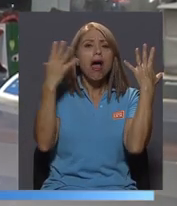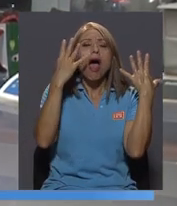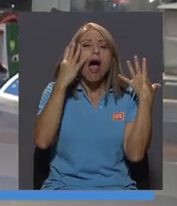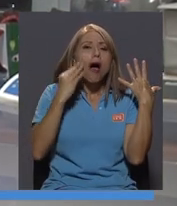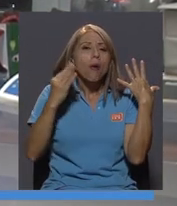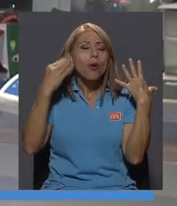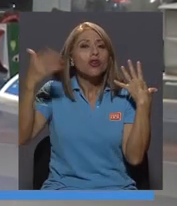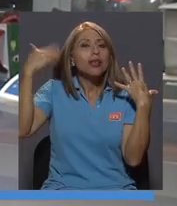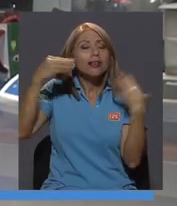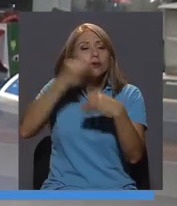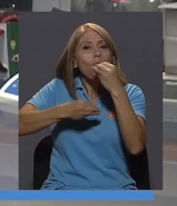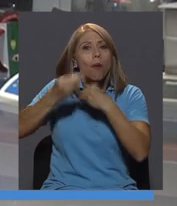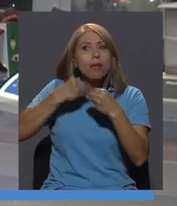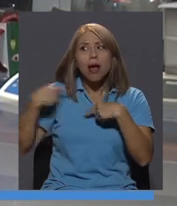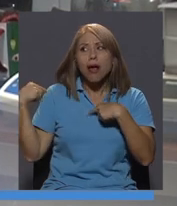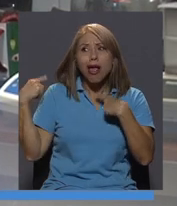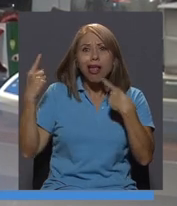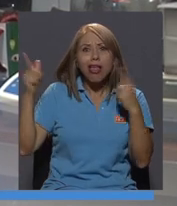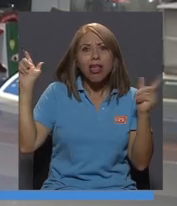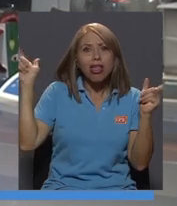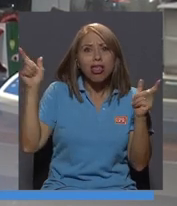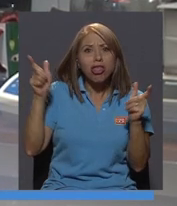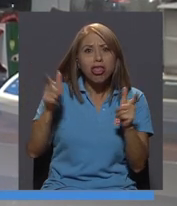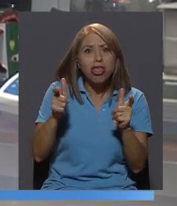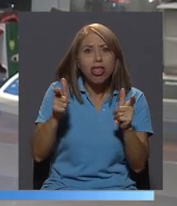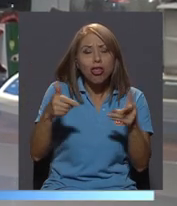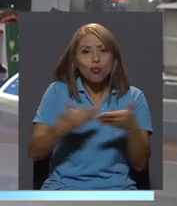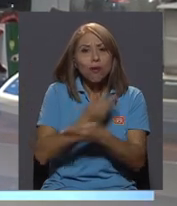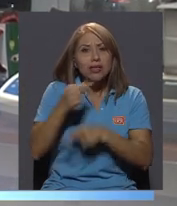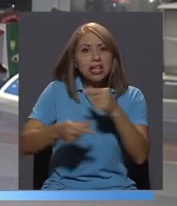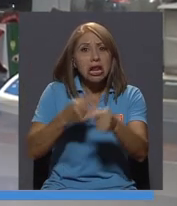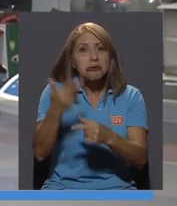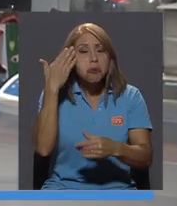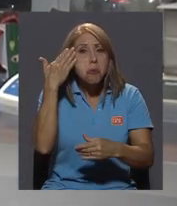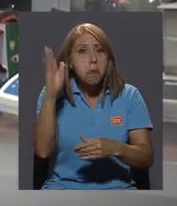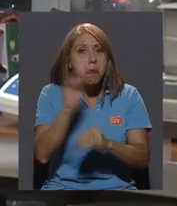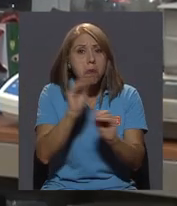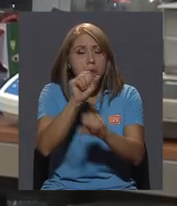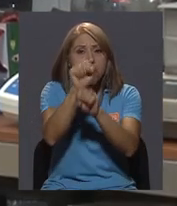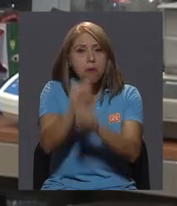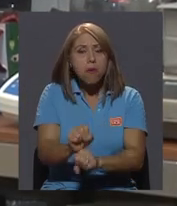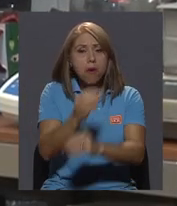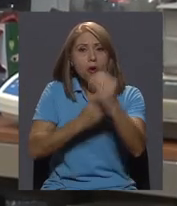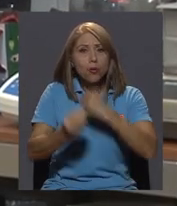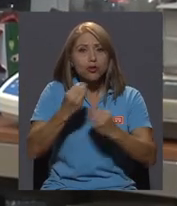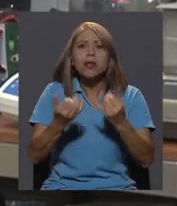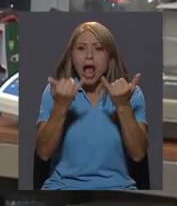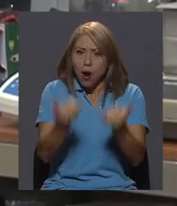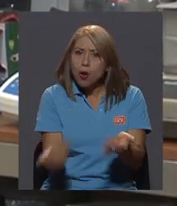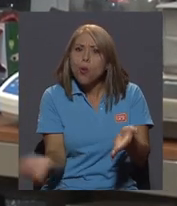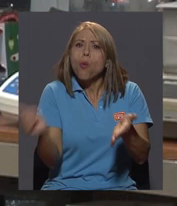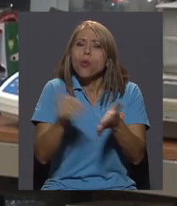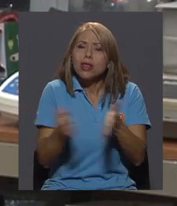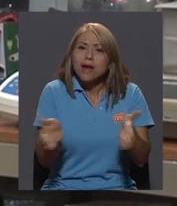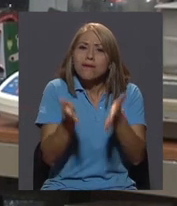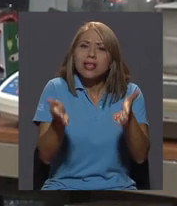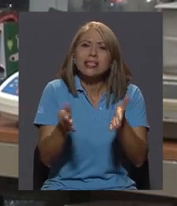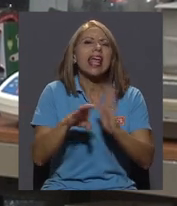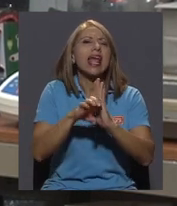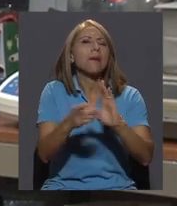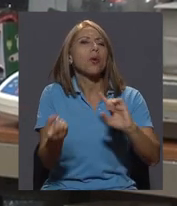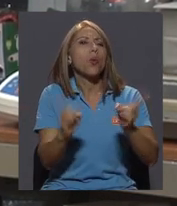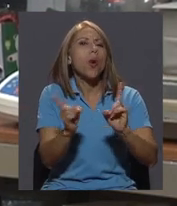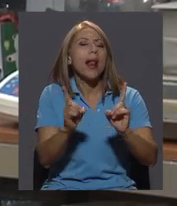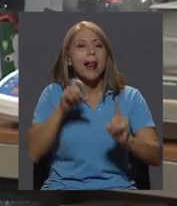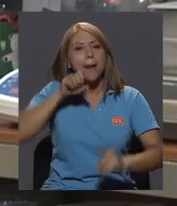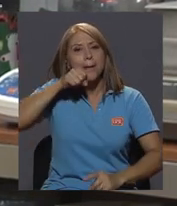nuestros abuelos y que ya las nuevas generaciones desconocen o no están acostumbrados a consumir. Entre estos está el